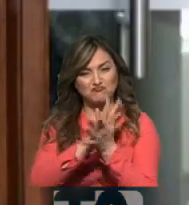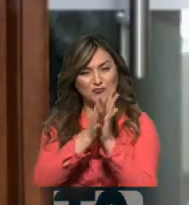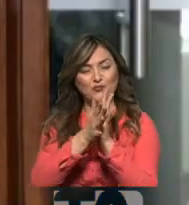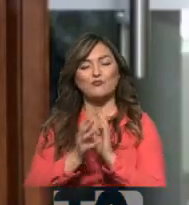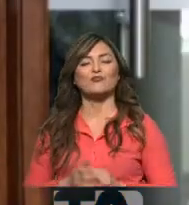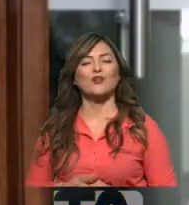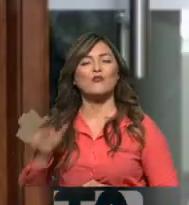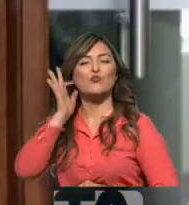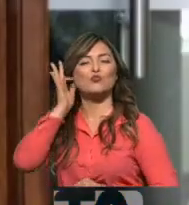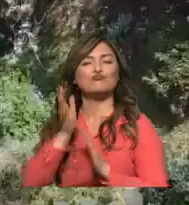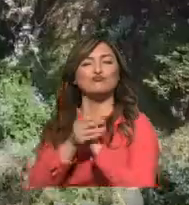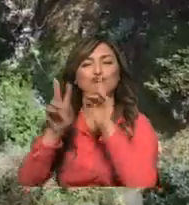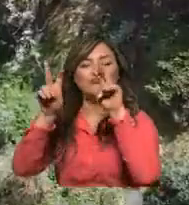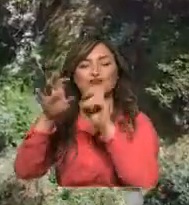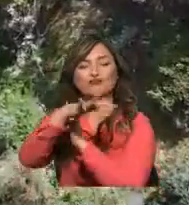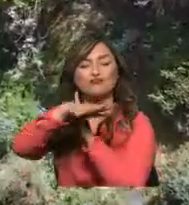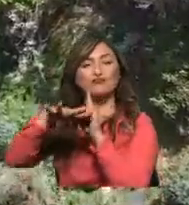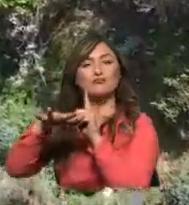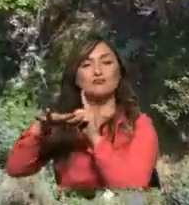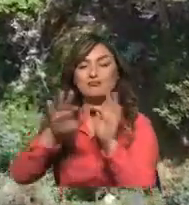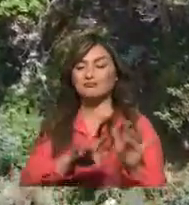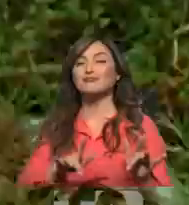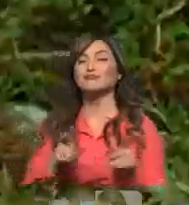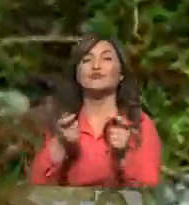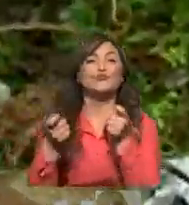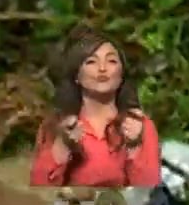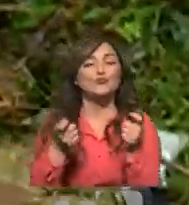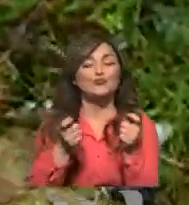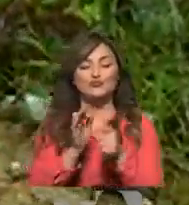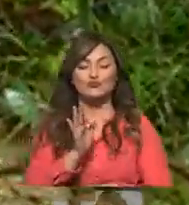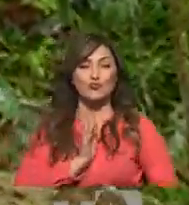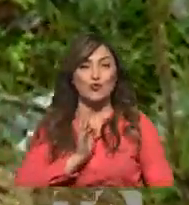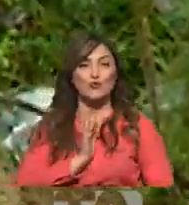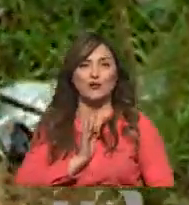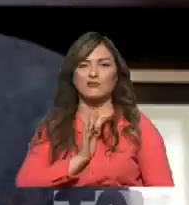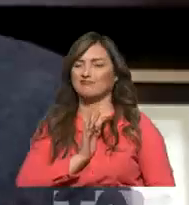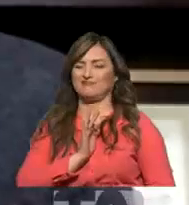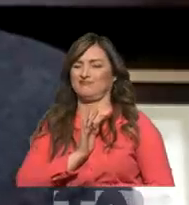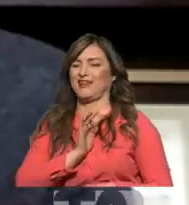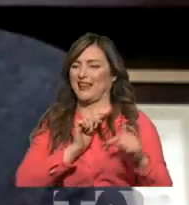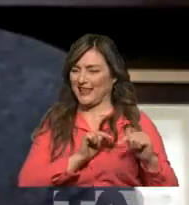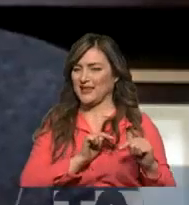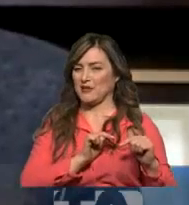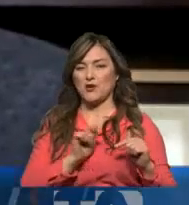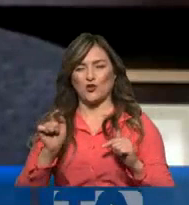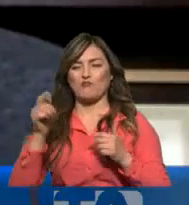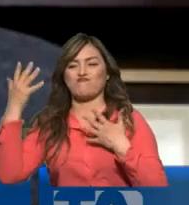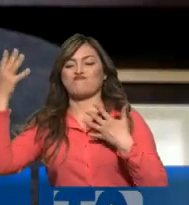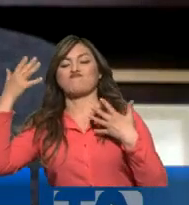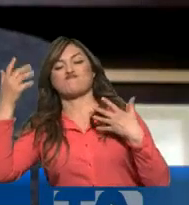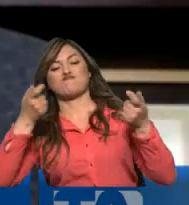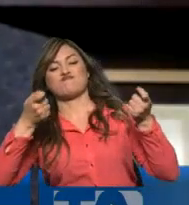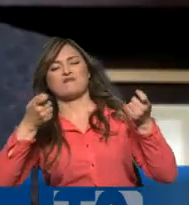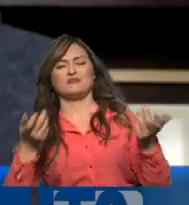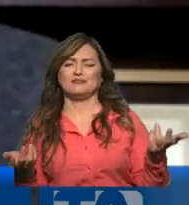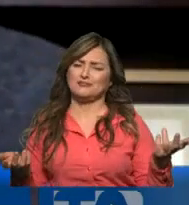temas ambientales, Verónica Arias, la Secretaría debería ser manejada de forma técnica y no política. Todo el Distrito Metropolitano de Quito,